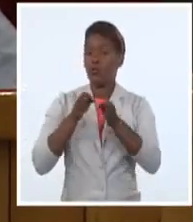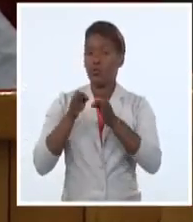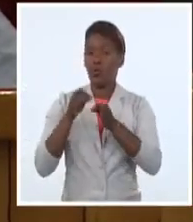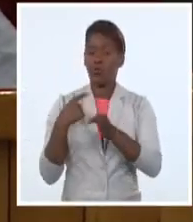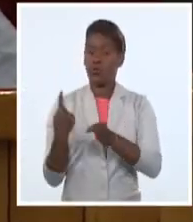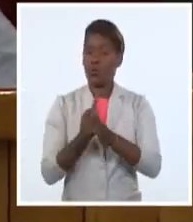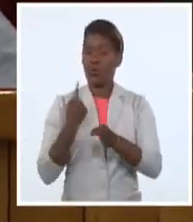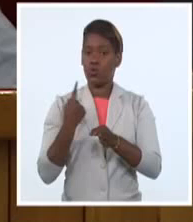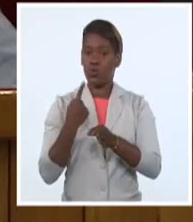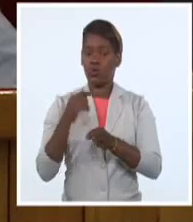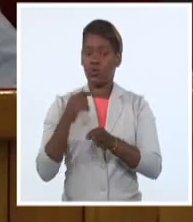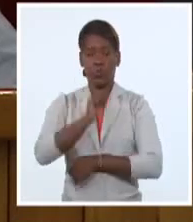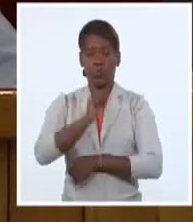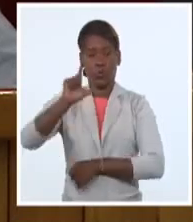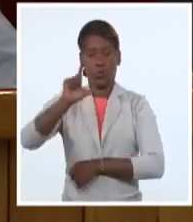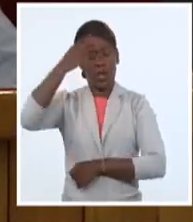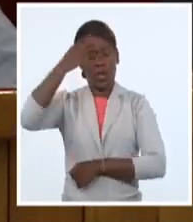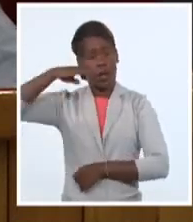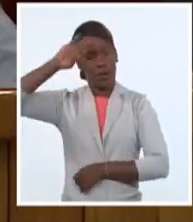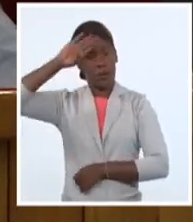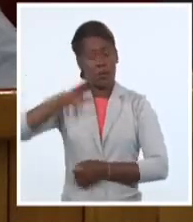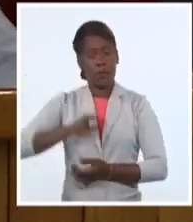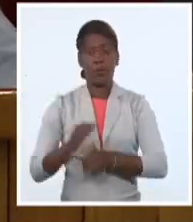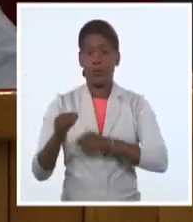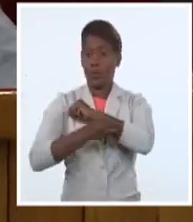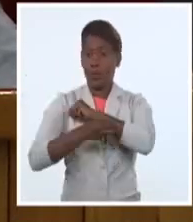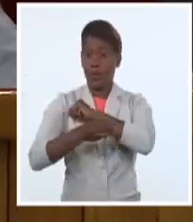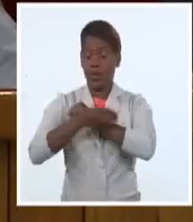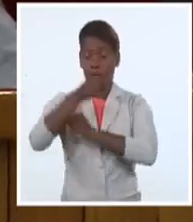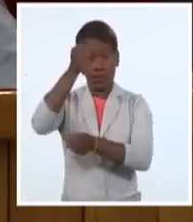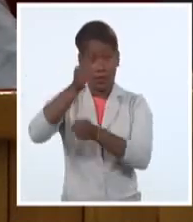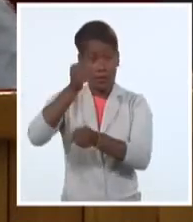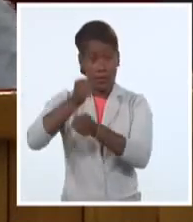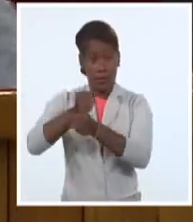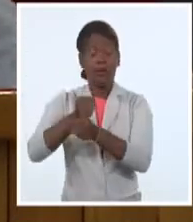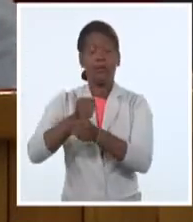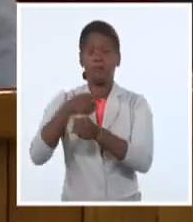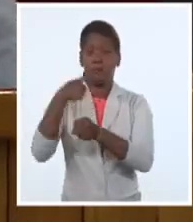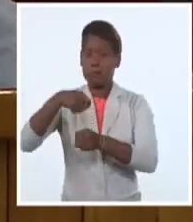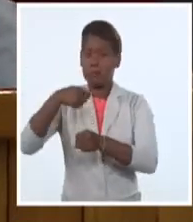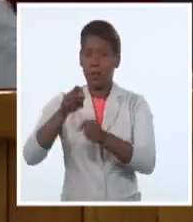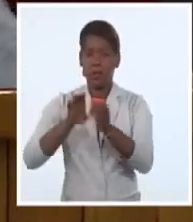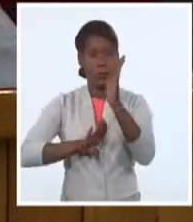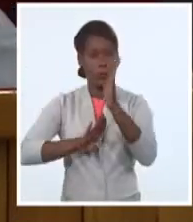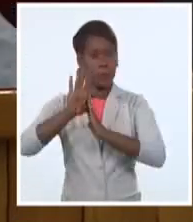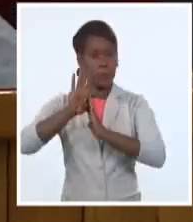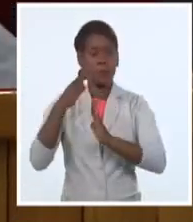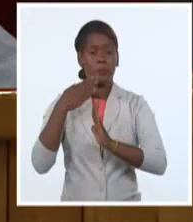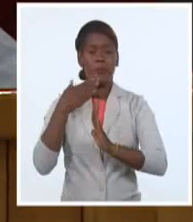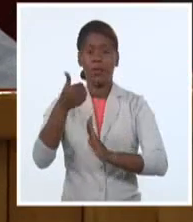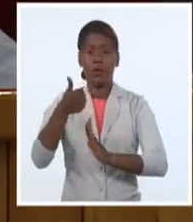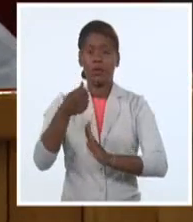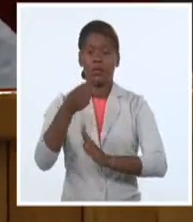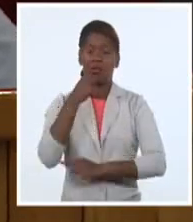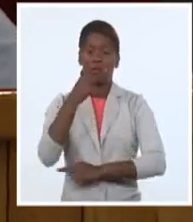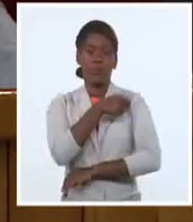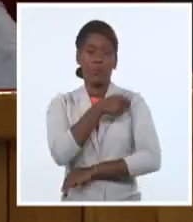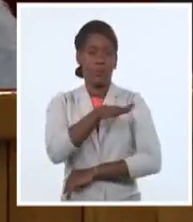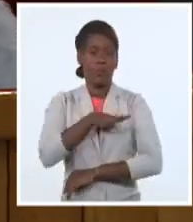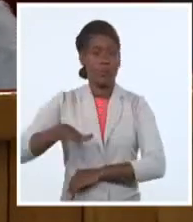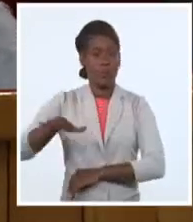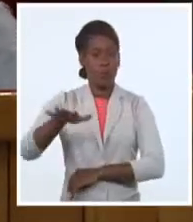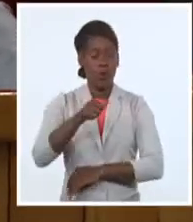sistema político cubano. Fortalecerlo es potenciar la iniciativa y la acción directa de nuestro pueblo en